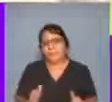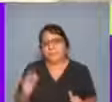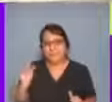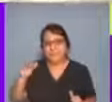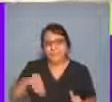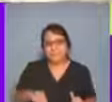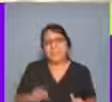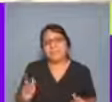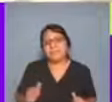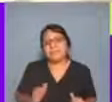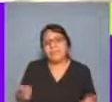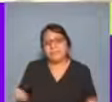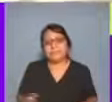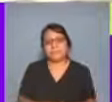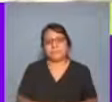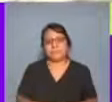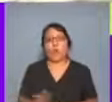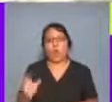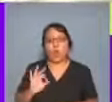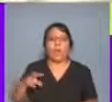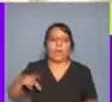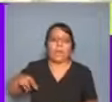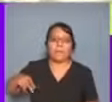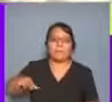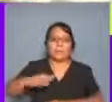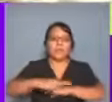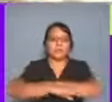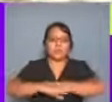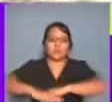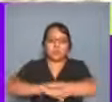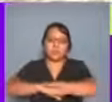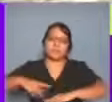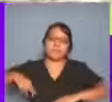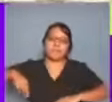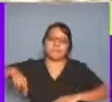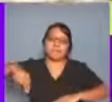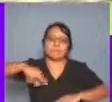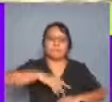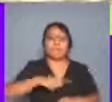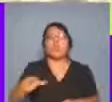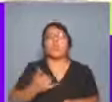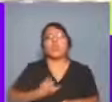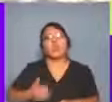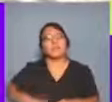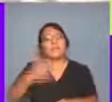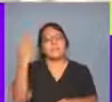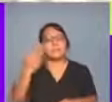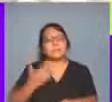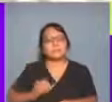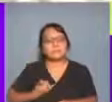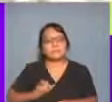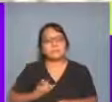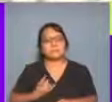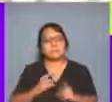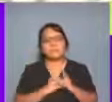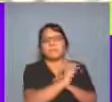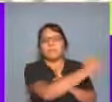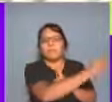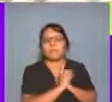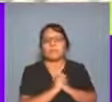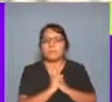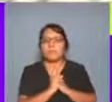esperar un poco más no queda otra si no tendr que caminar nuevo desde la ruta usted Hacia dónde va ha dónde se dirige el tema de distancia